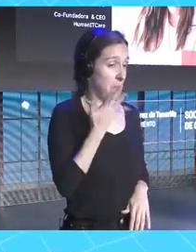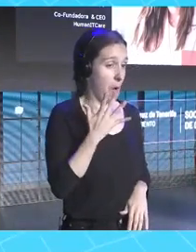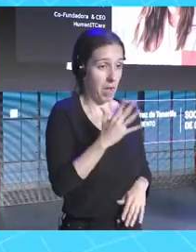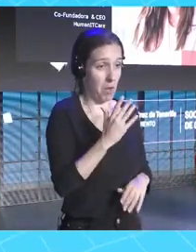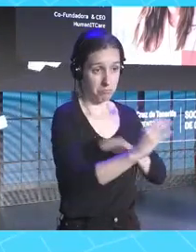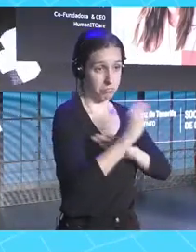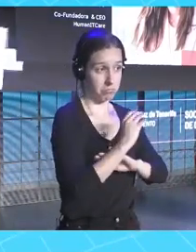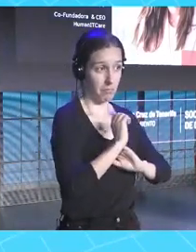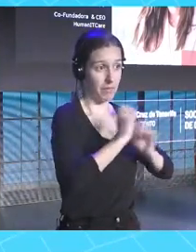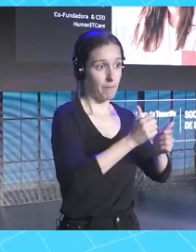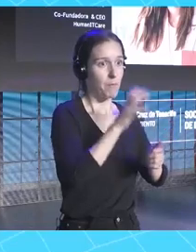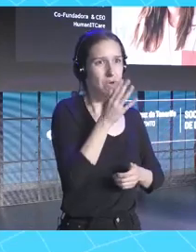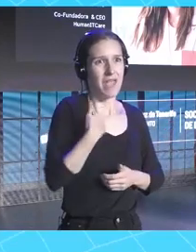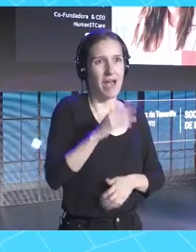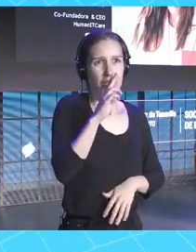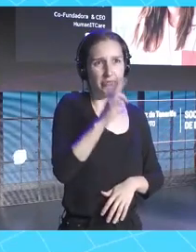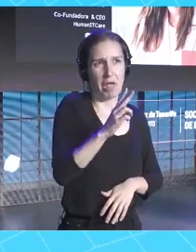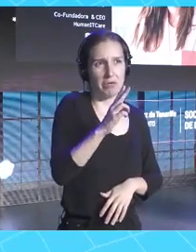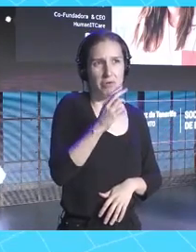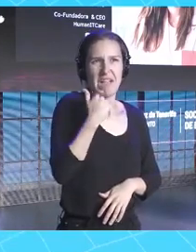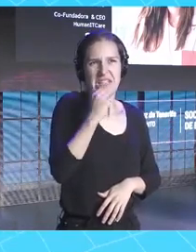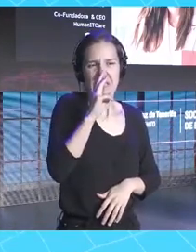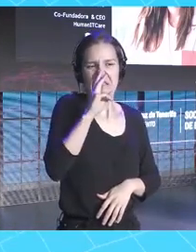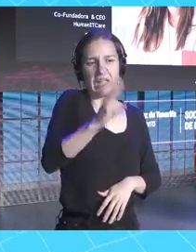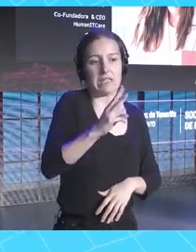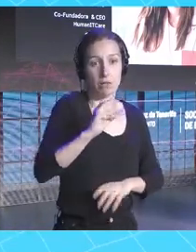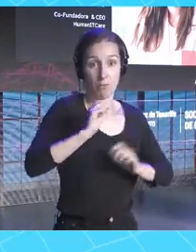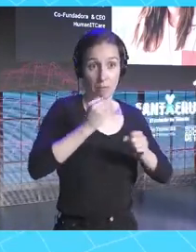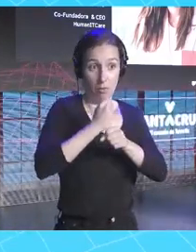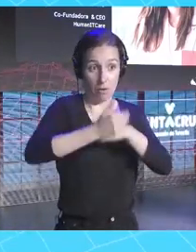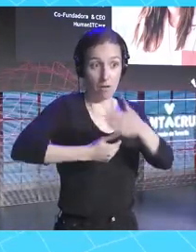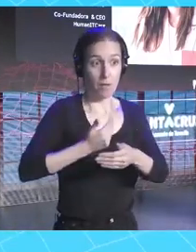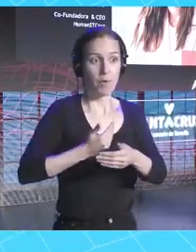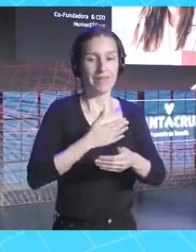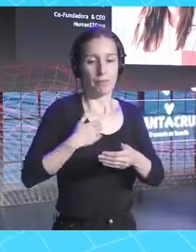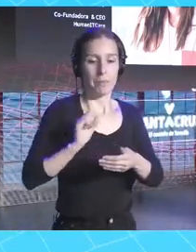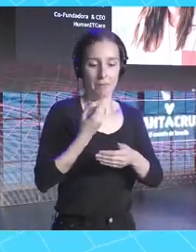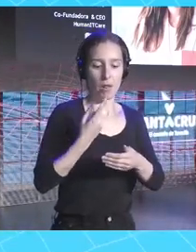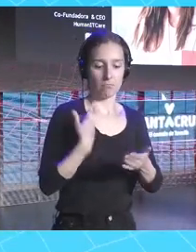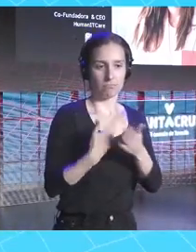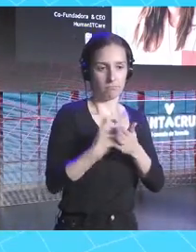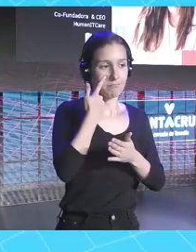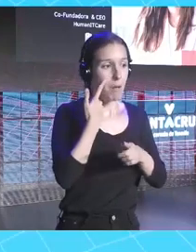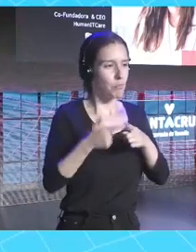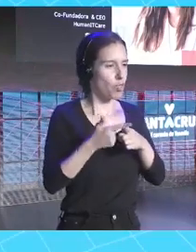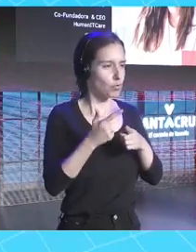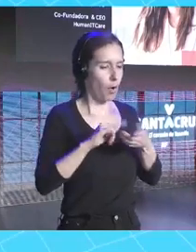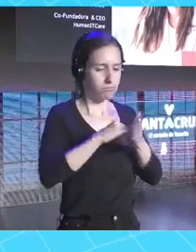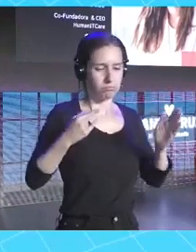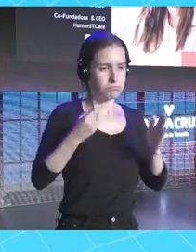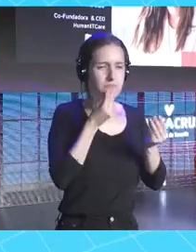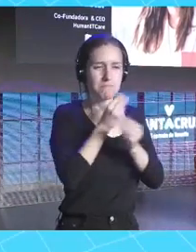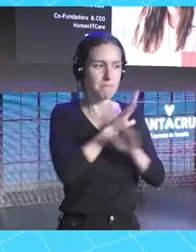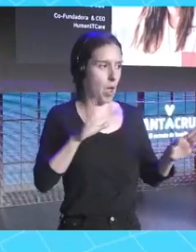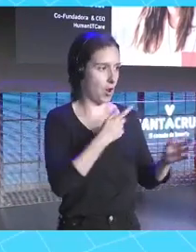compañía nosotros queríamos demostrar primero que el producto era un producto que se utilizaba y que teníamos un producto y el mejor producto del Mercado o sea